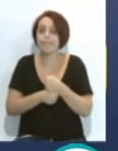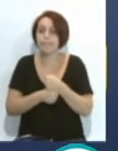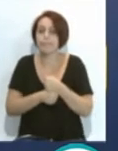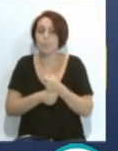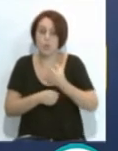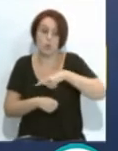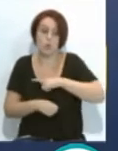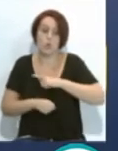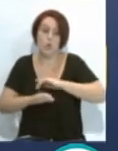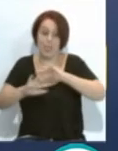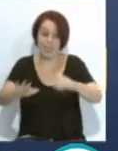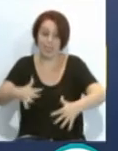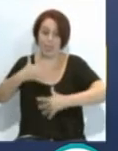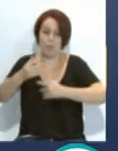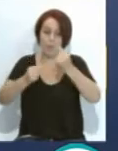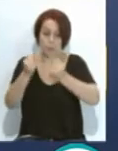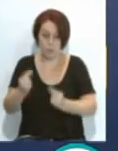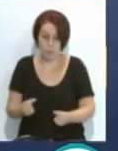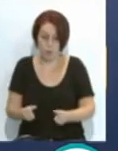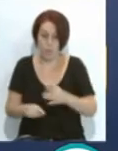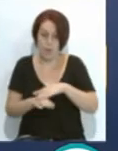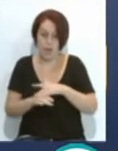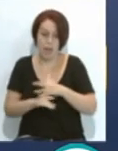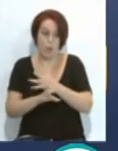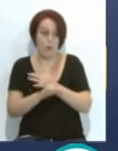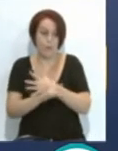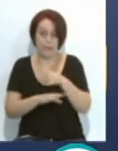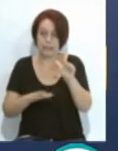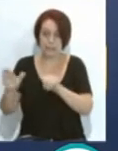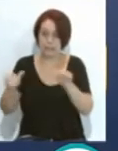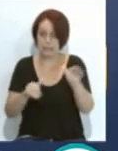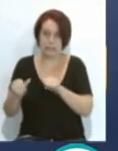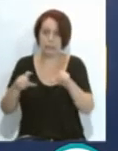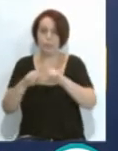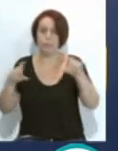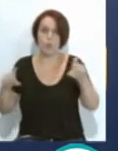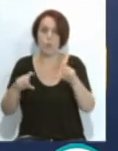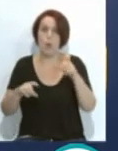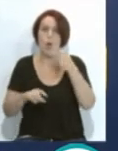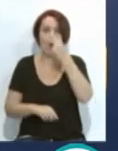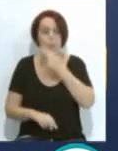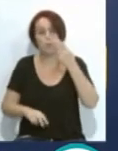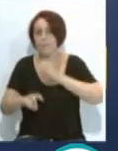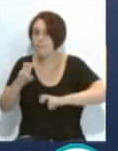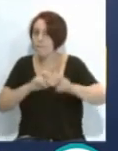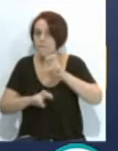el 10º presupuesto, para acceder a cierto tipo de jugadores, tenemos que buscar una fórmula de compromiso, y obviamente que ese compromiso se